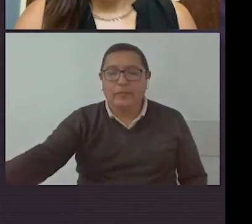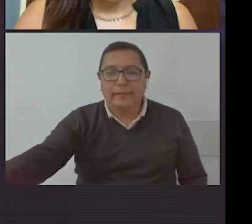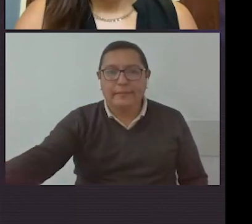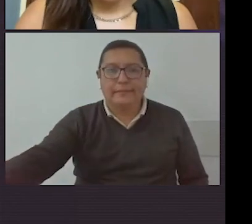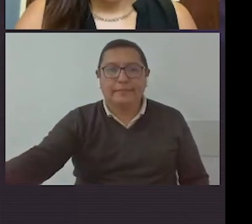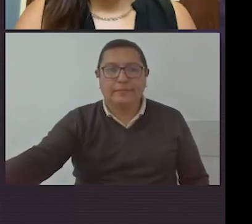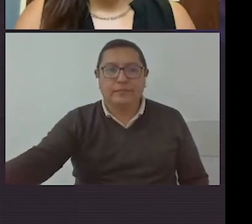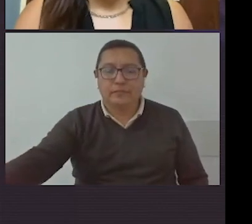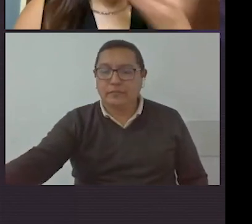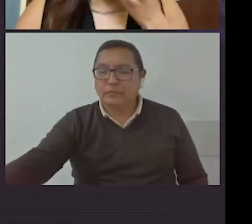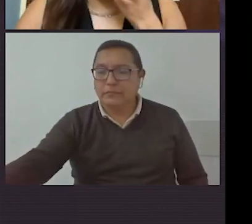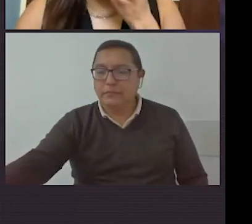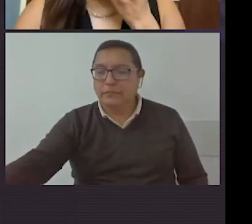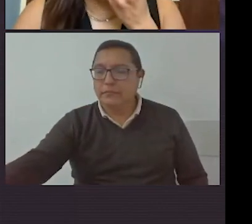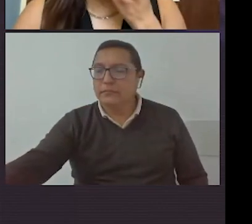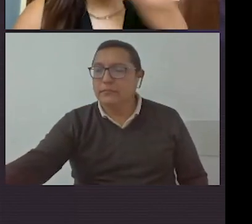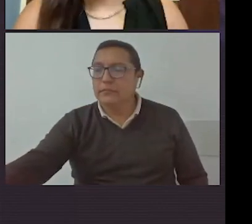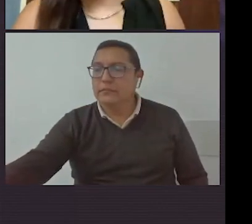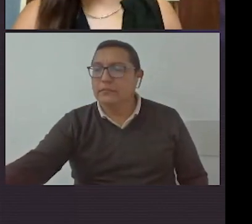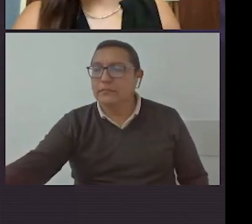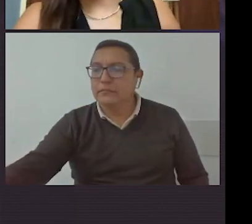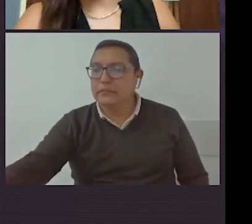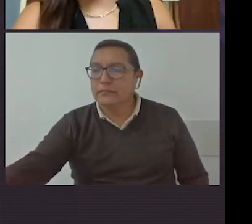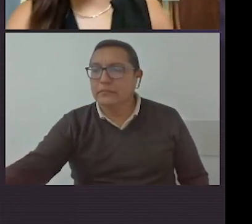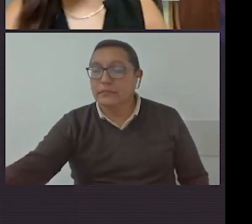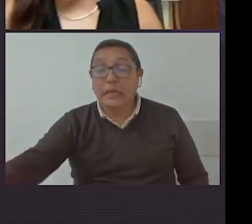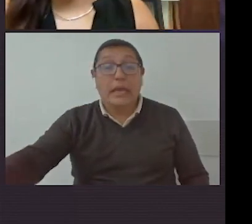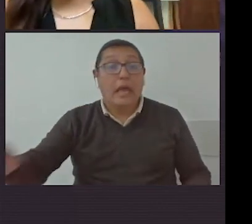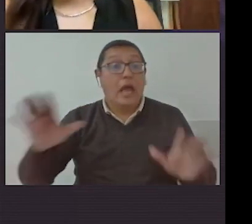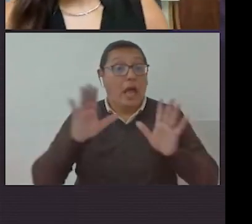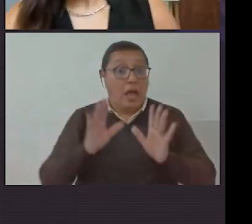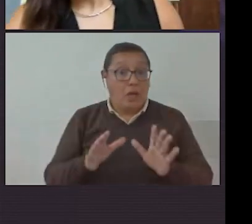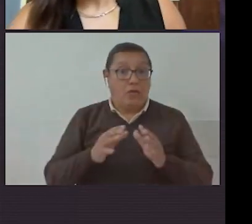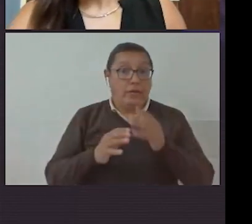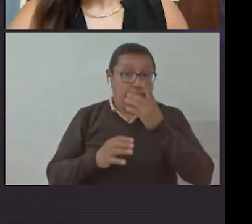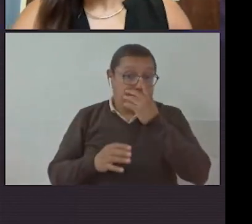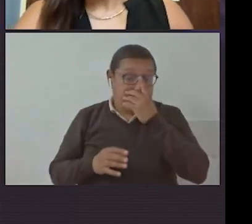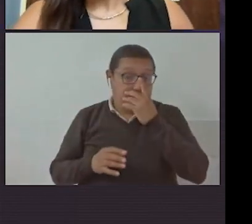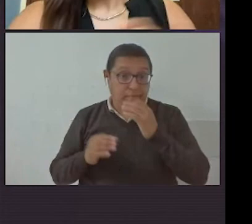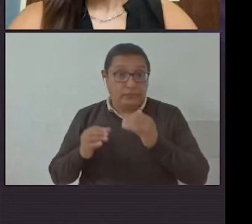Para finalizar, te quiero contar una historia.